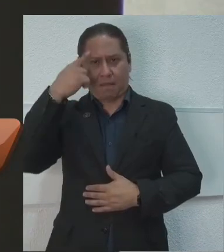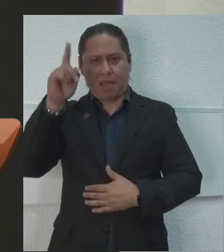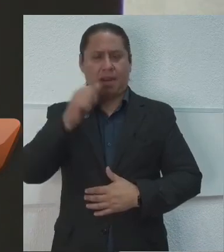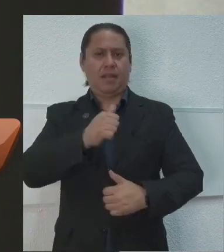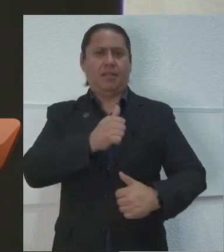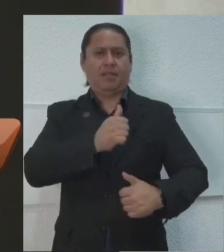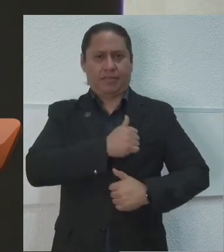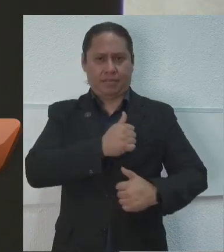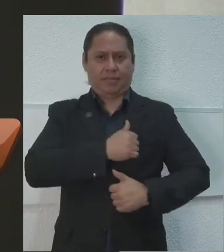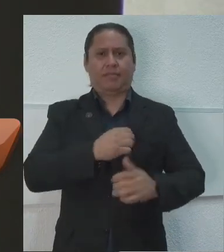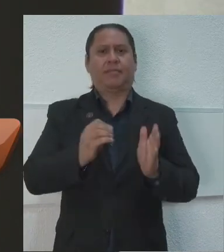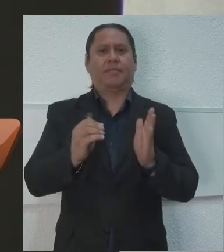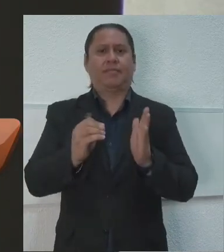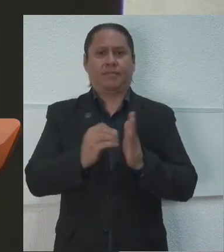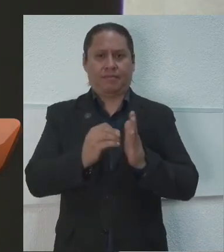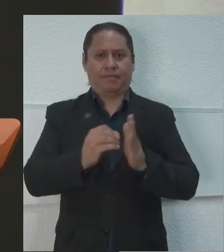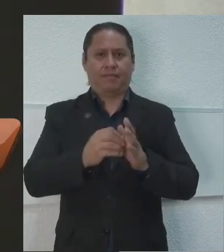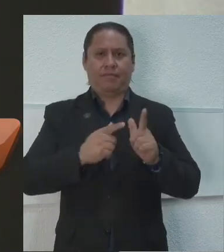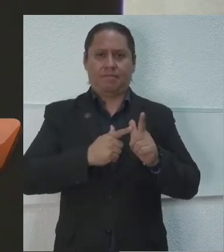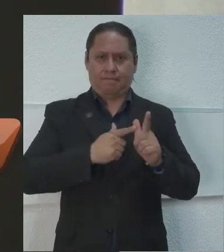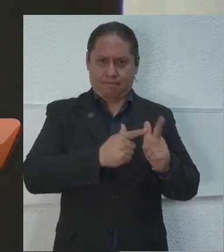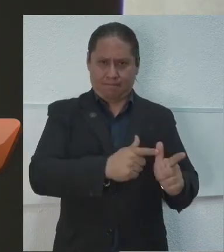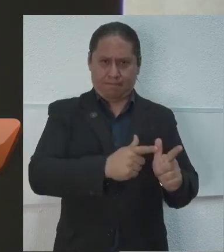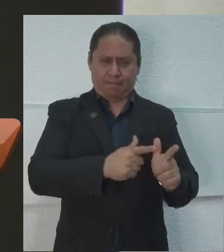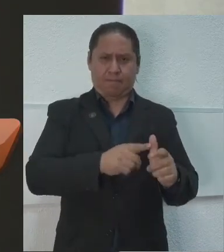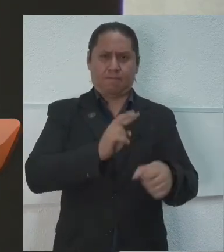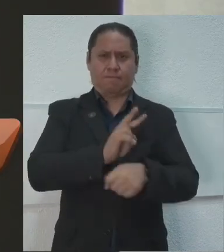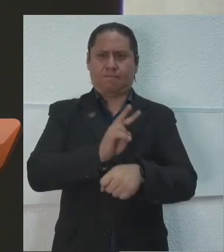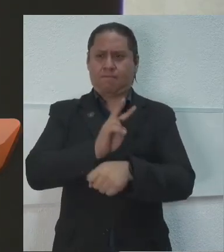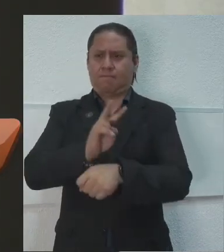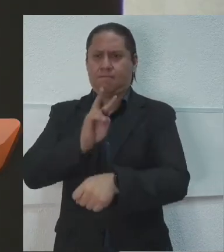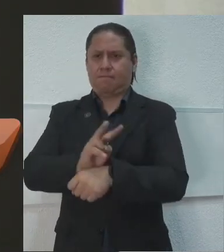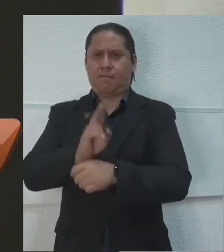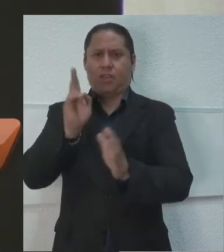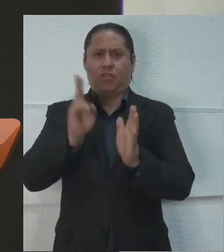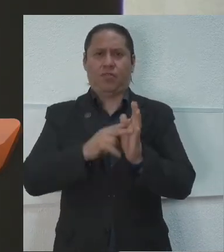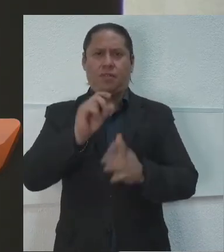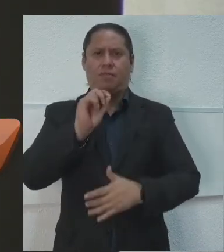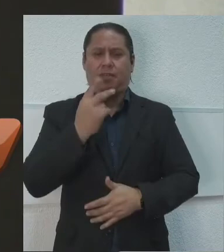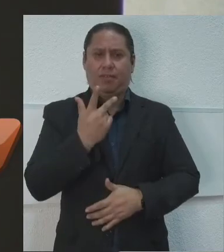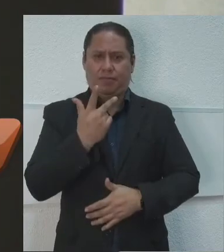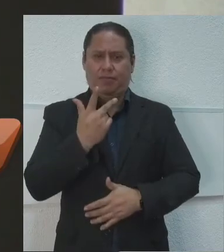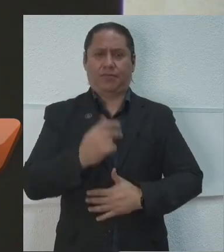Armadas permanecieran en tareas de seguridad pública hasta el año 2028.